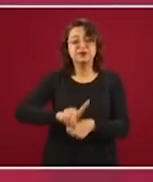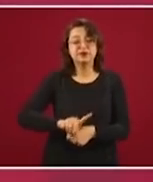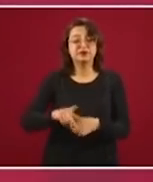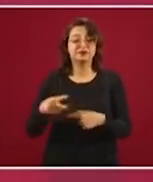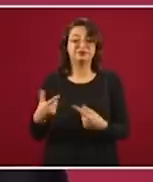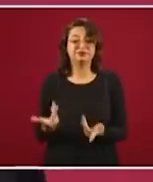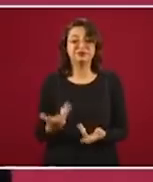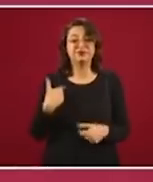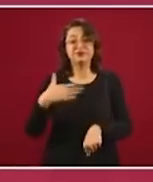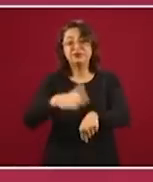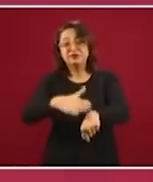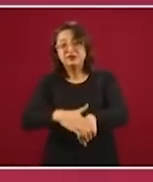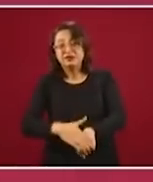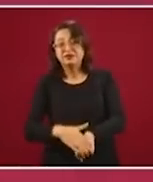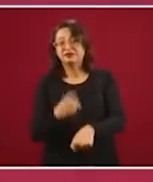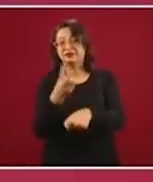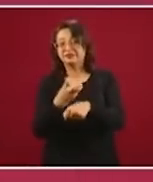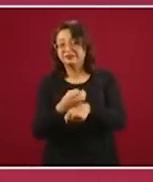tercera llamada,